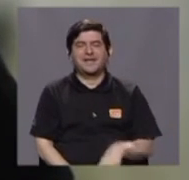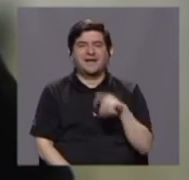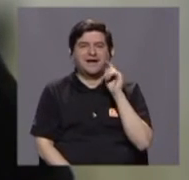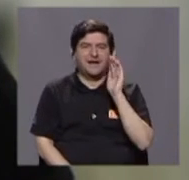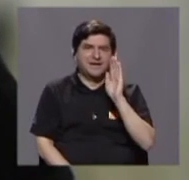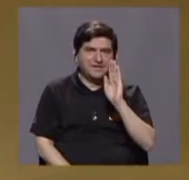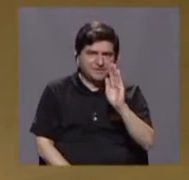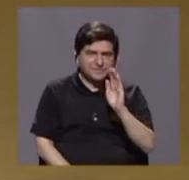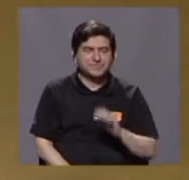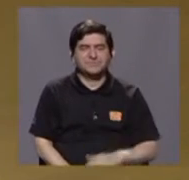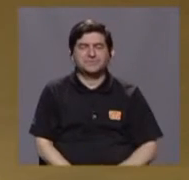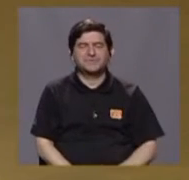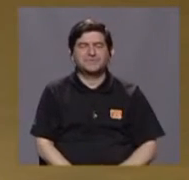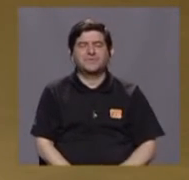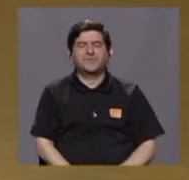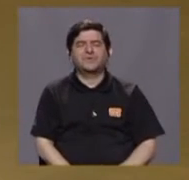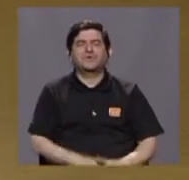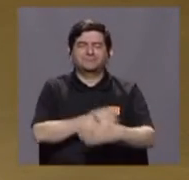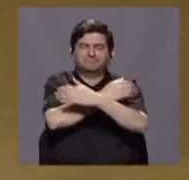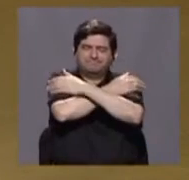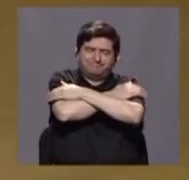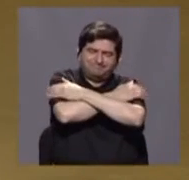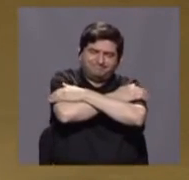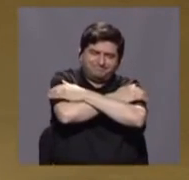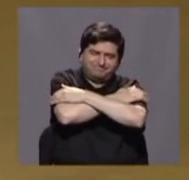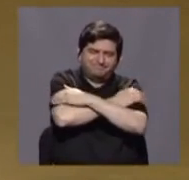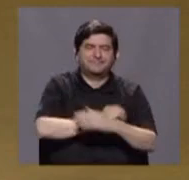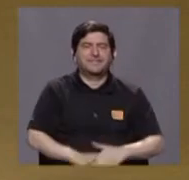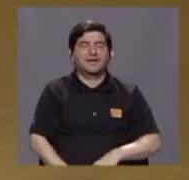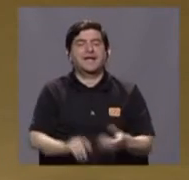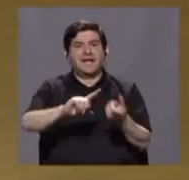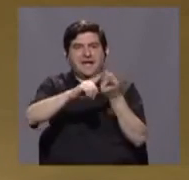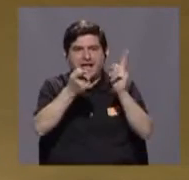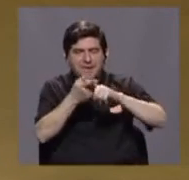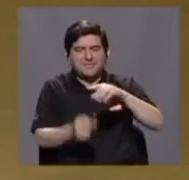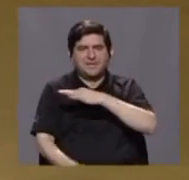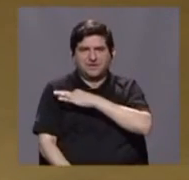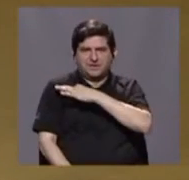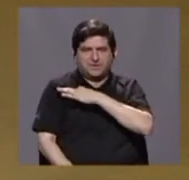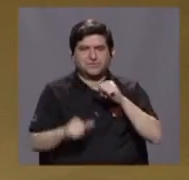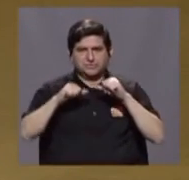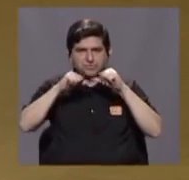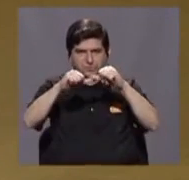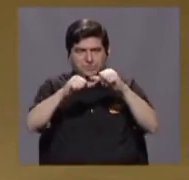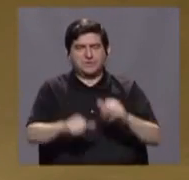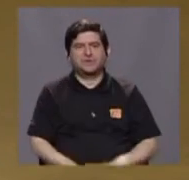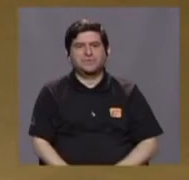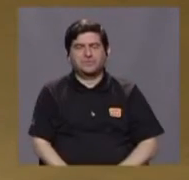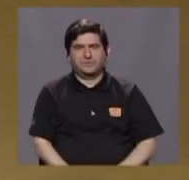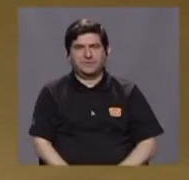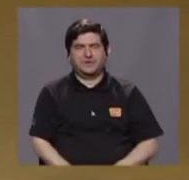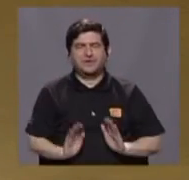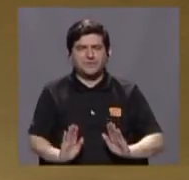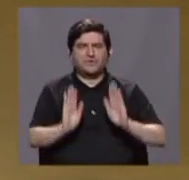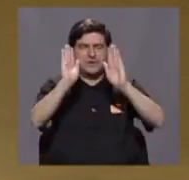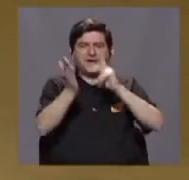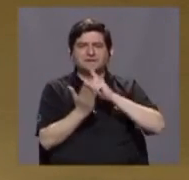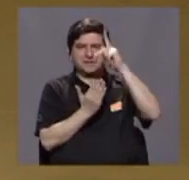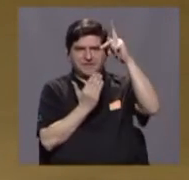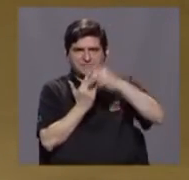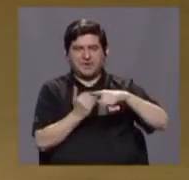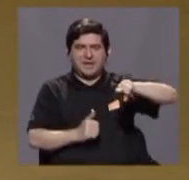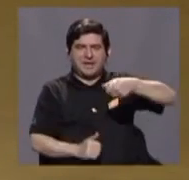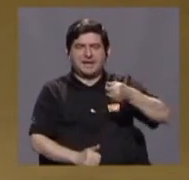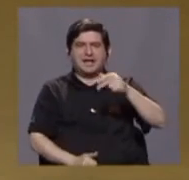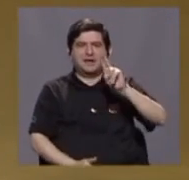mandamos un fraterno abrazo y a las amigas y amigos los invitamos a que continúen con los espléndidos programas